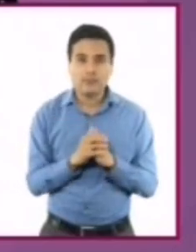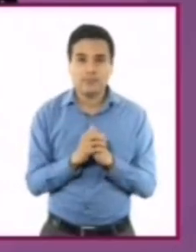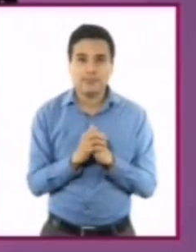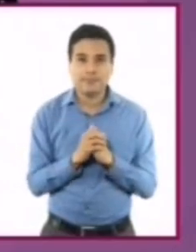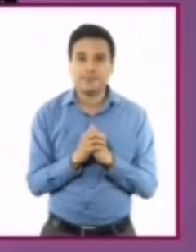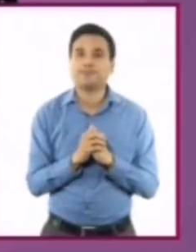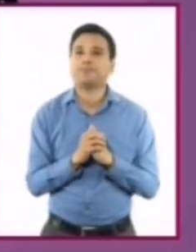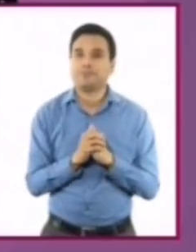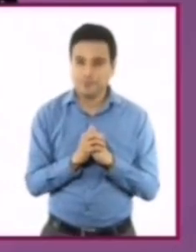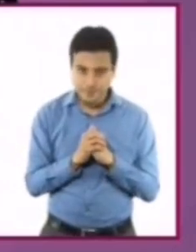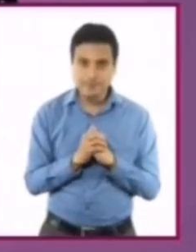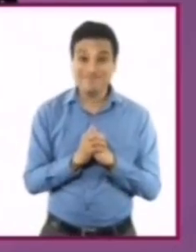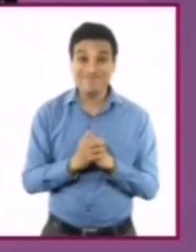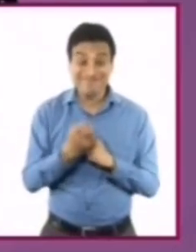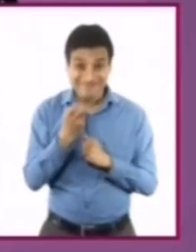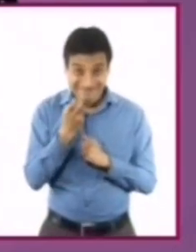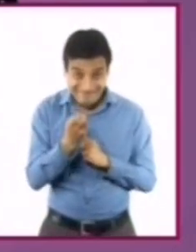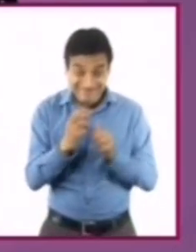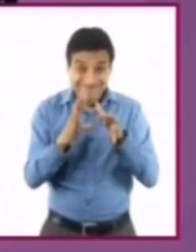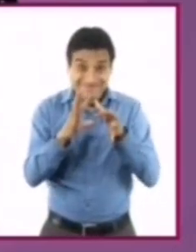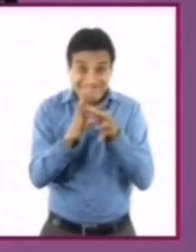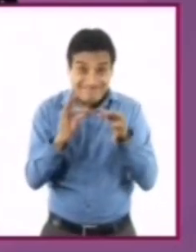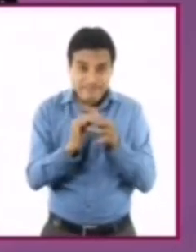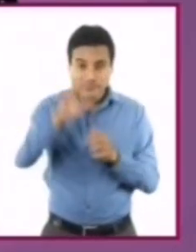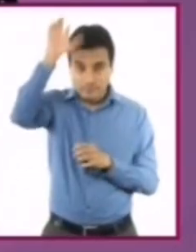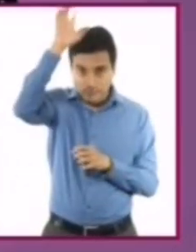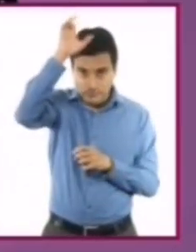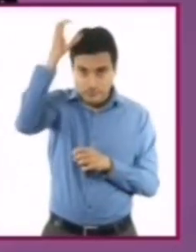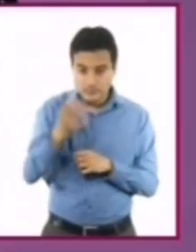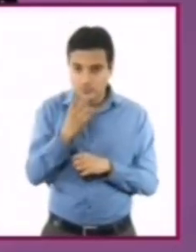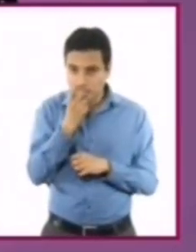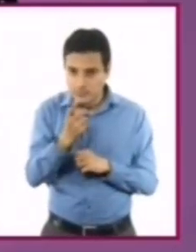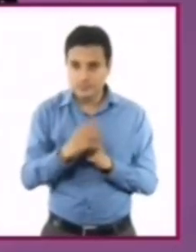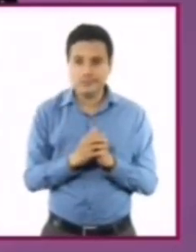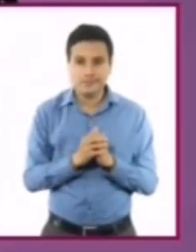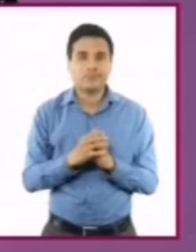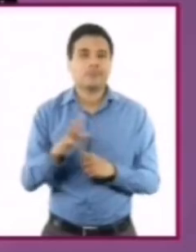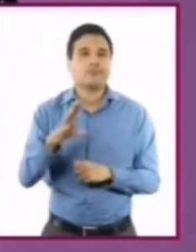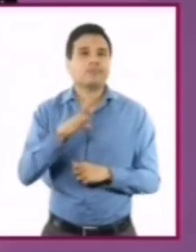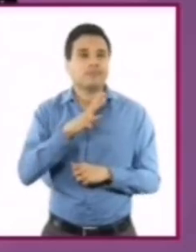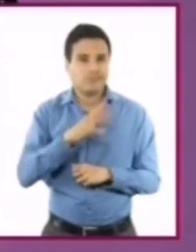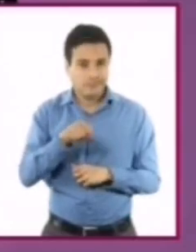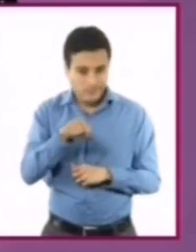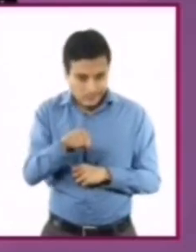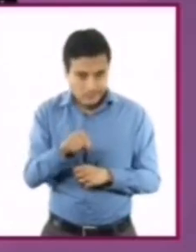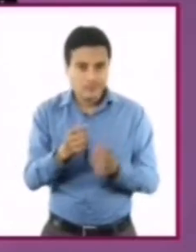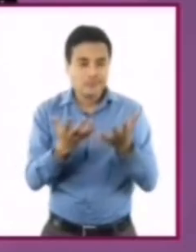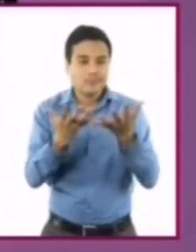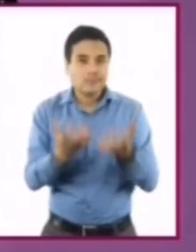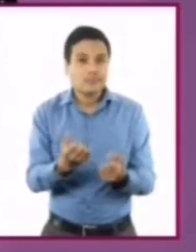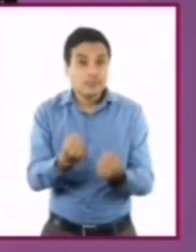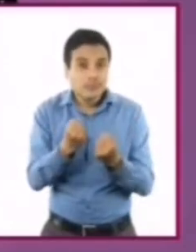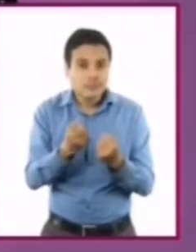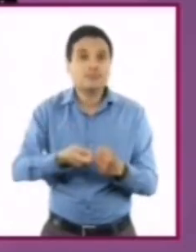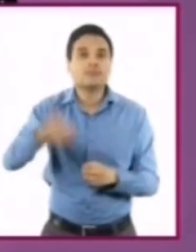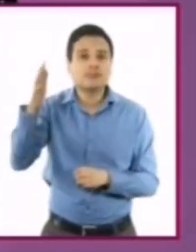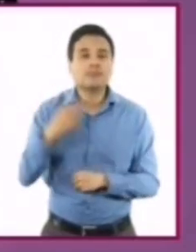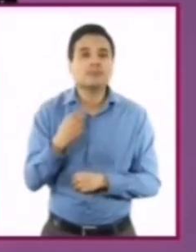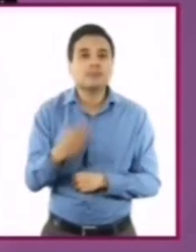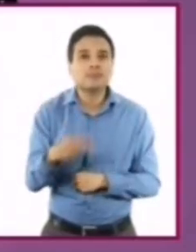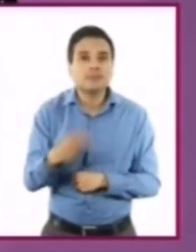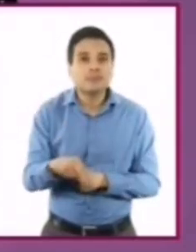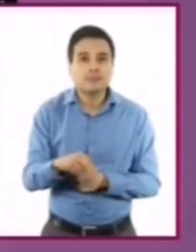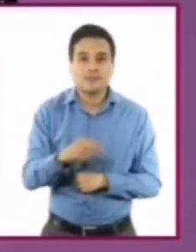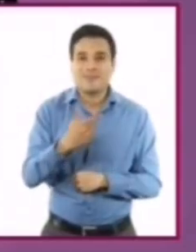A partir de este experimento, Newton planteó la existencia de una fuerza, a la que denominó fuerza de atracción gravitacional,